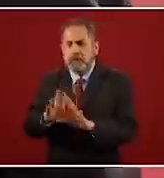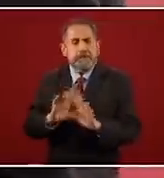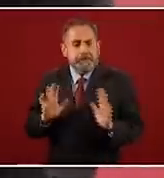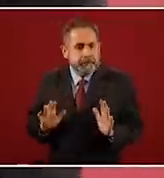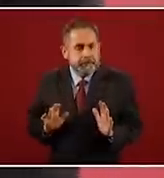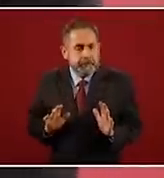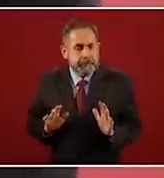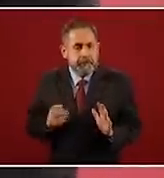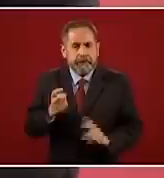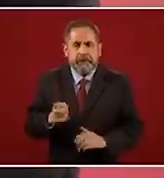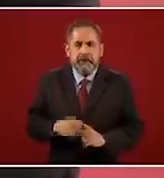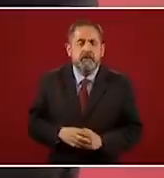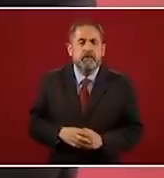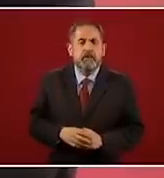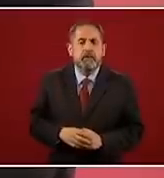y